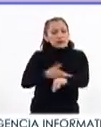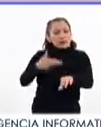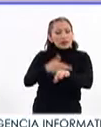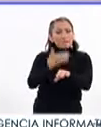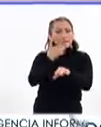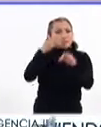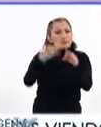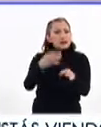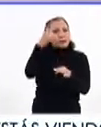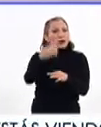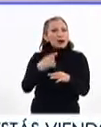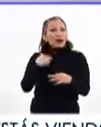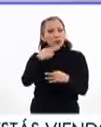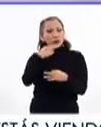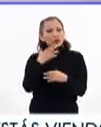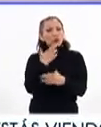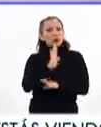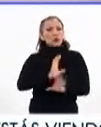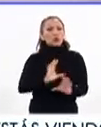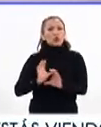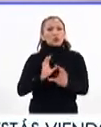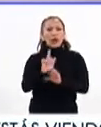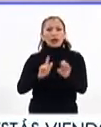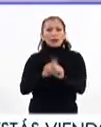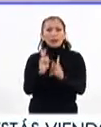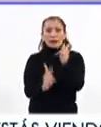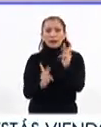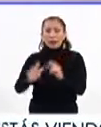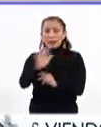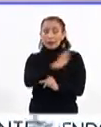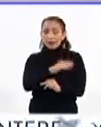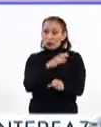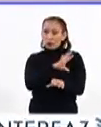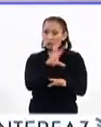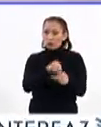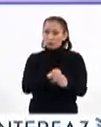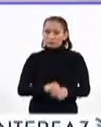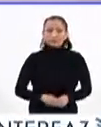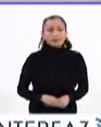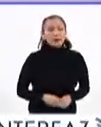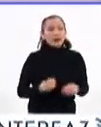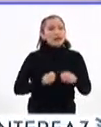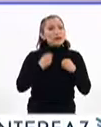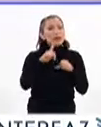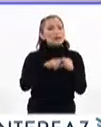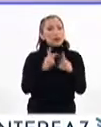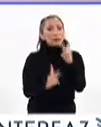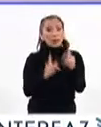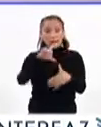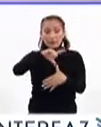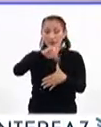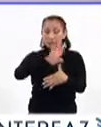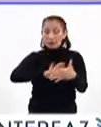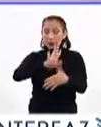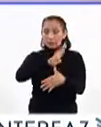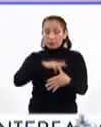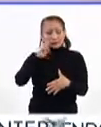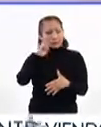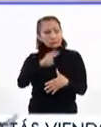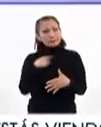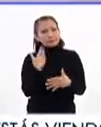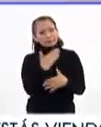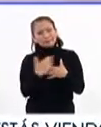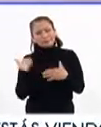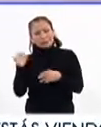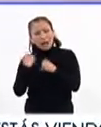soluciones viables para el manejo y conservación de la vida silvestre y el medio ambiente en general. La vida silvestre en Latinoamérica ha estado sometida durante